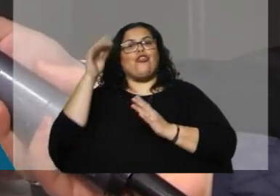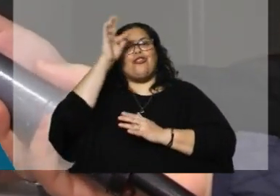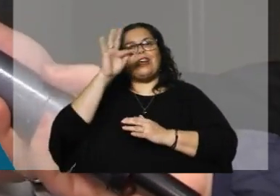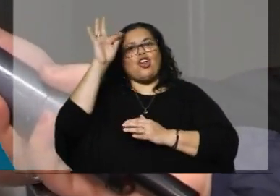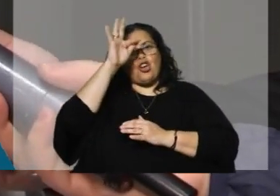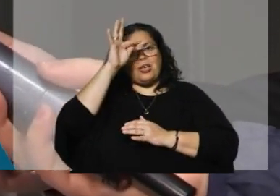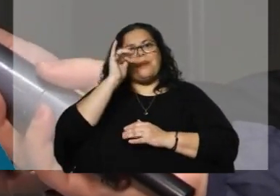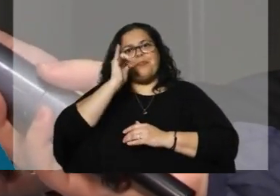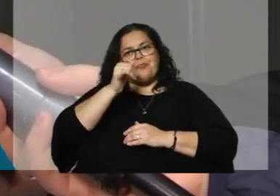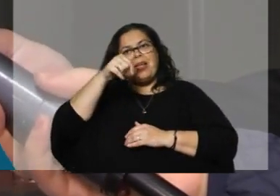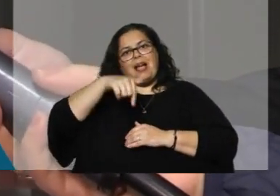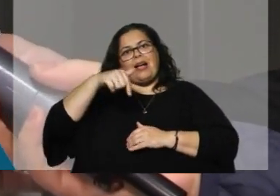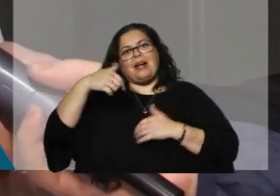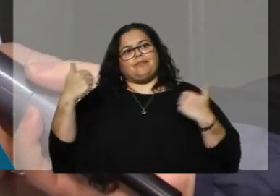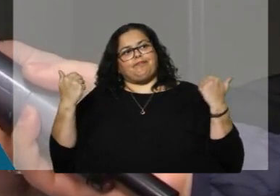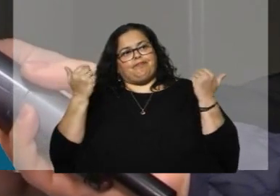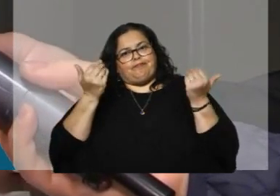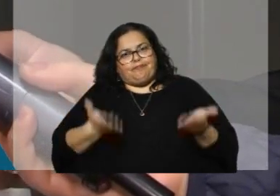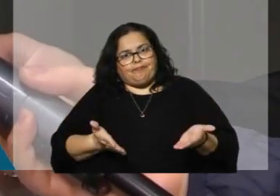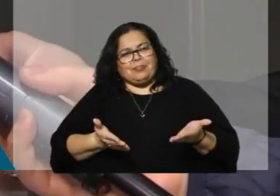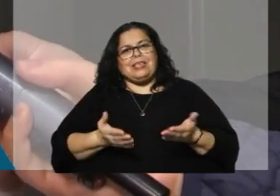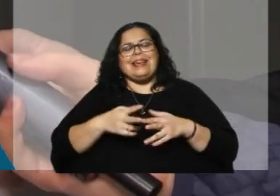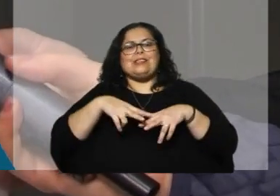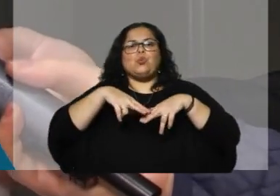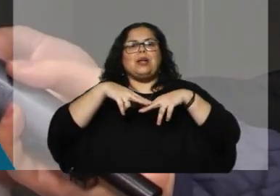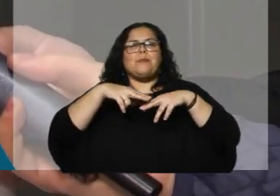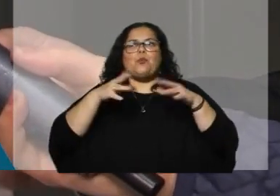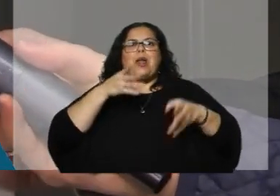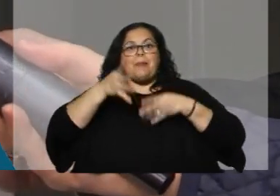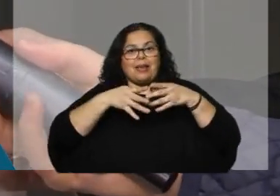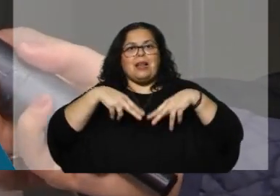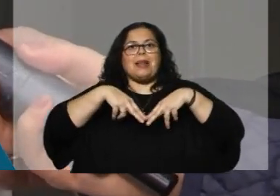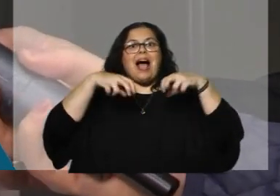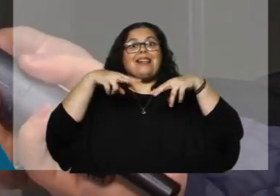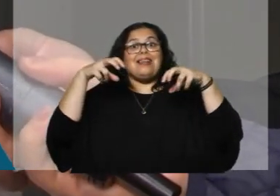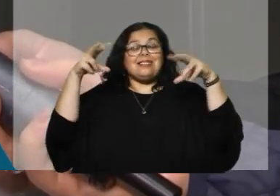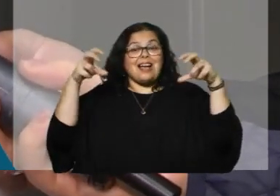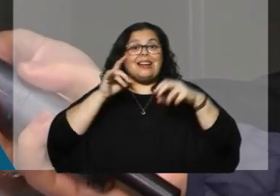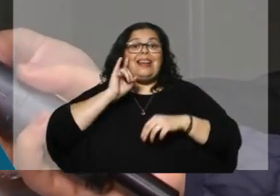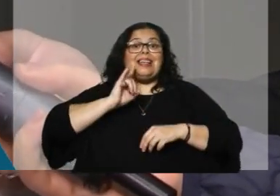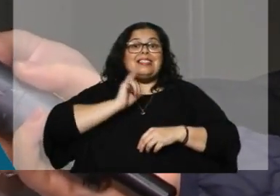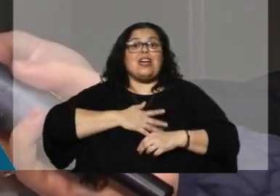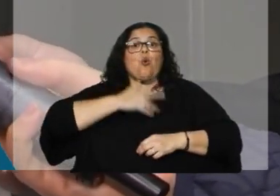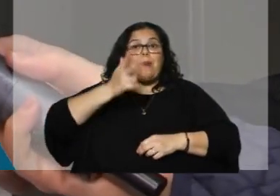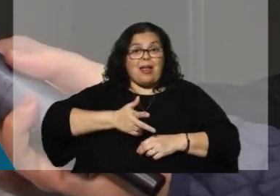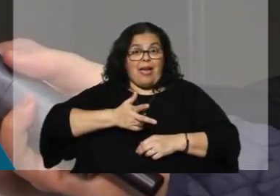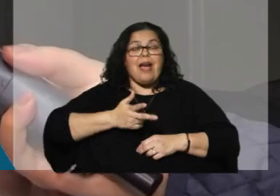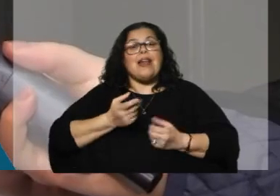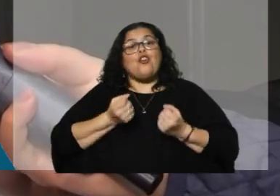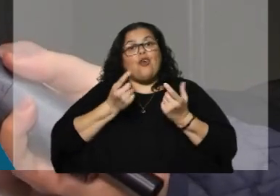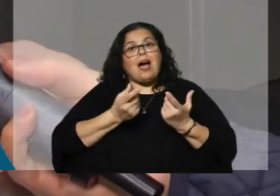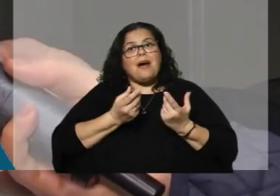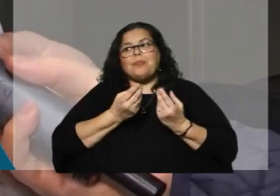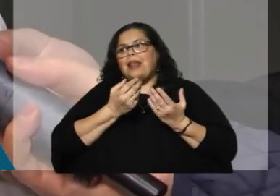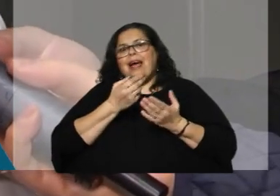Álvarez Caldeiro Barcia y Red de Constructores, un analizador de leche materna, de leche humana, que nos brinda la composición nutricional de la leche, la